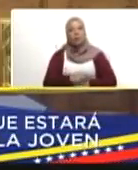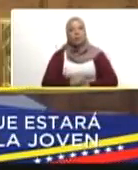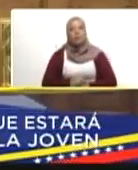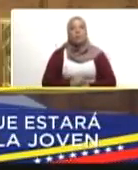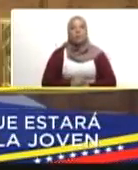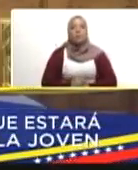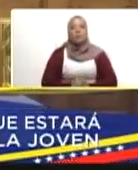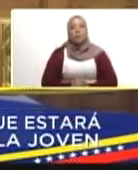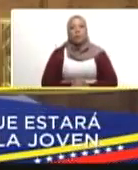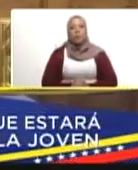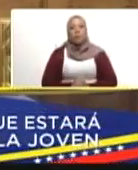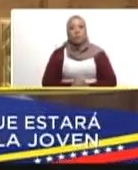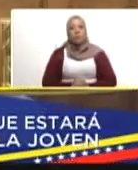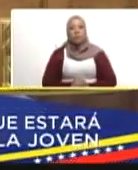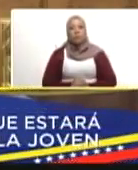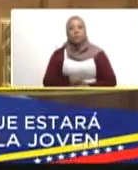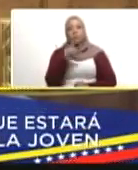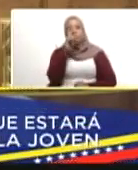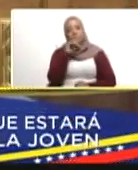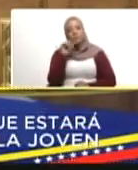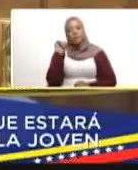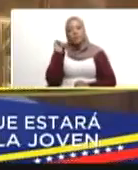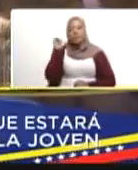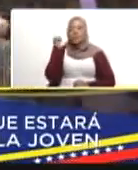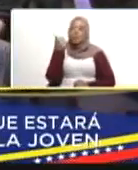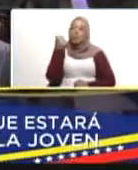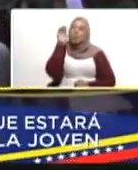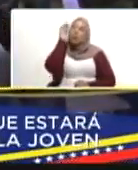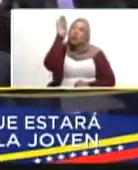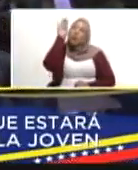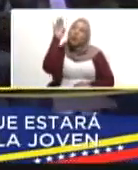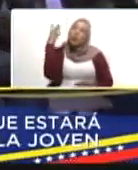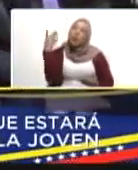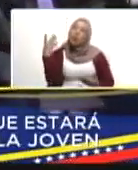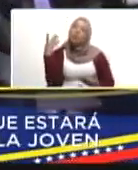diputado dentro de muchos años adelante pero algún